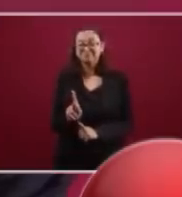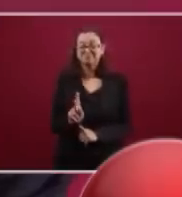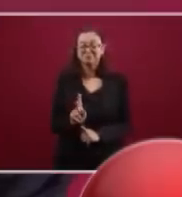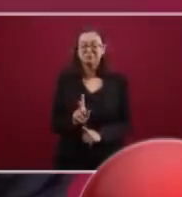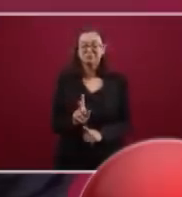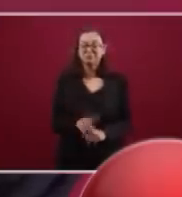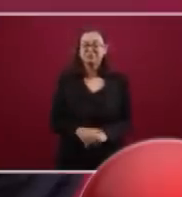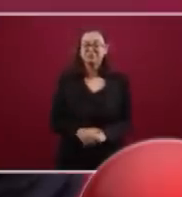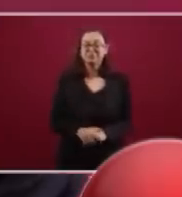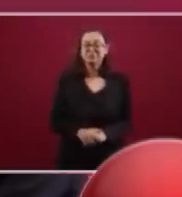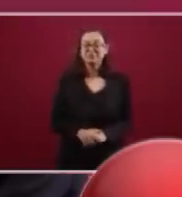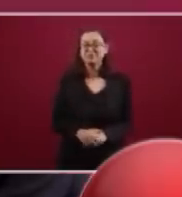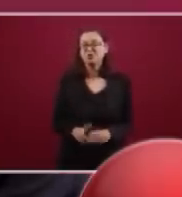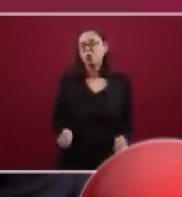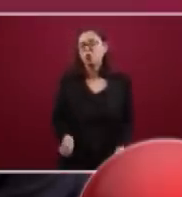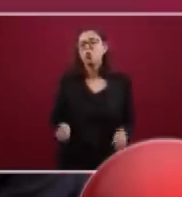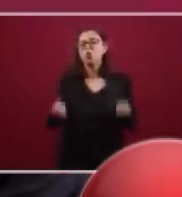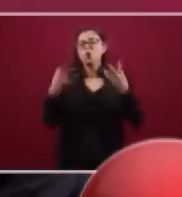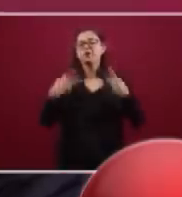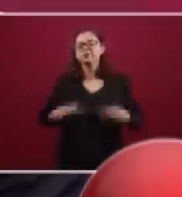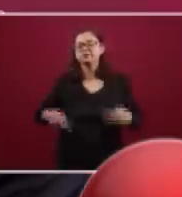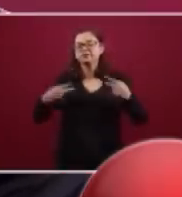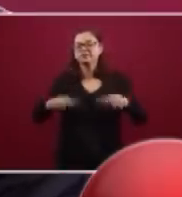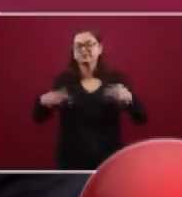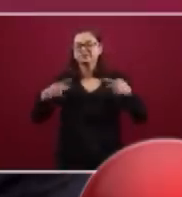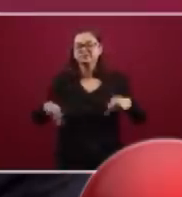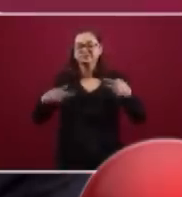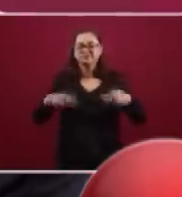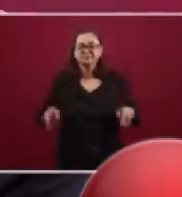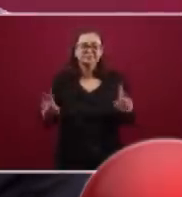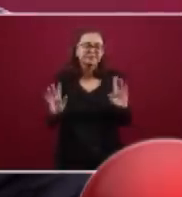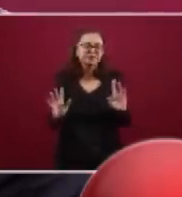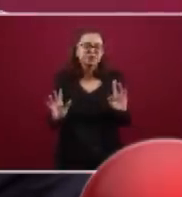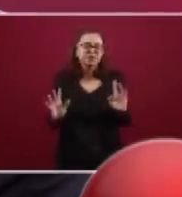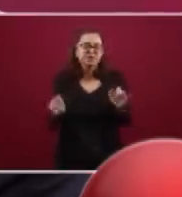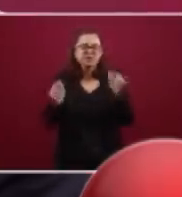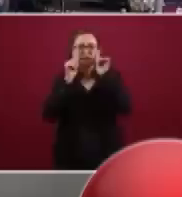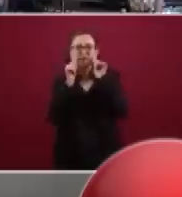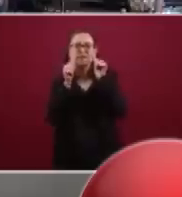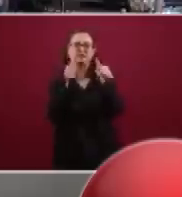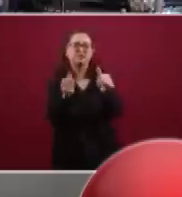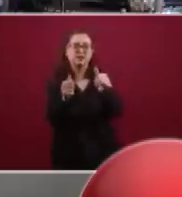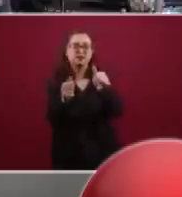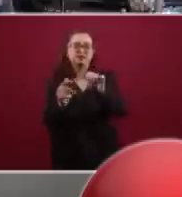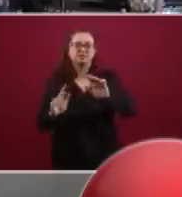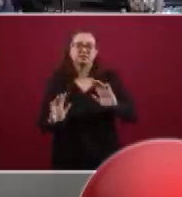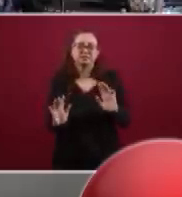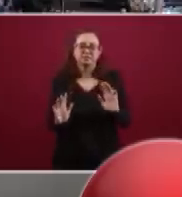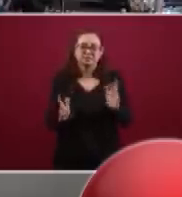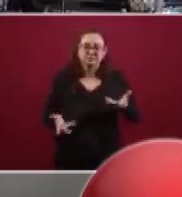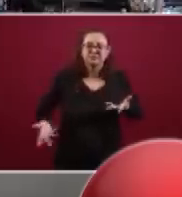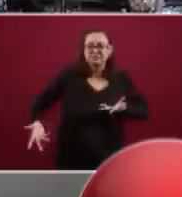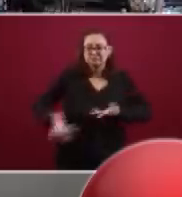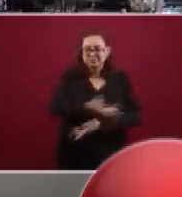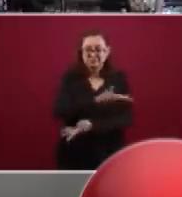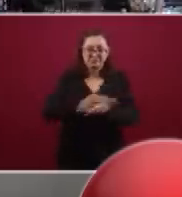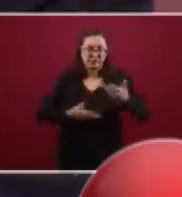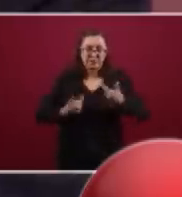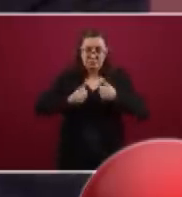nos escuchan, porque este es un diálogo circular, y nos